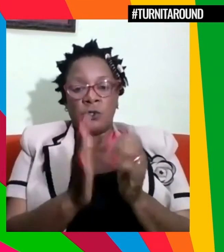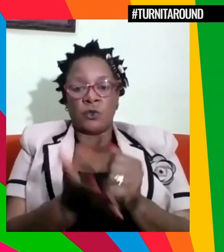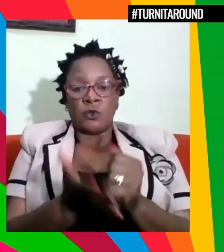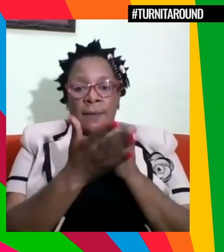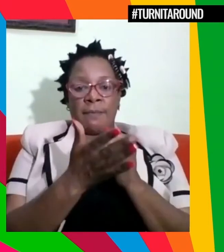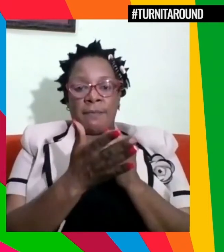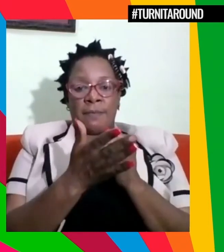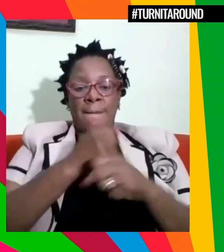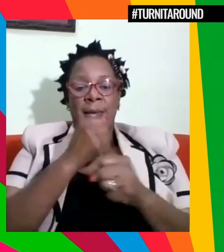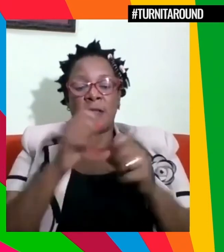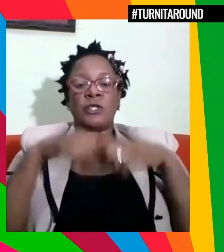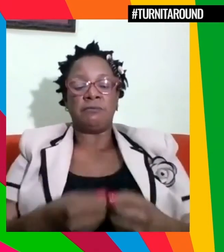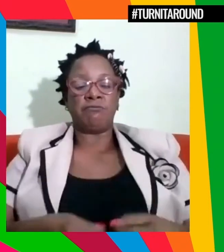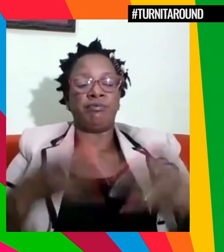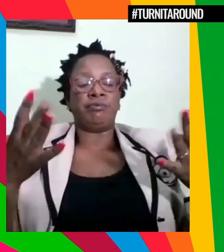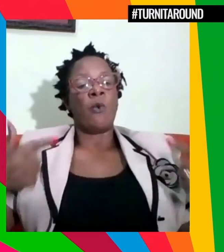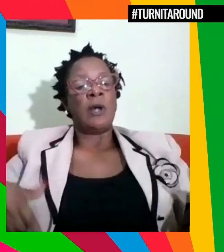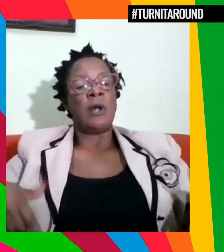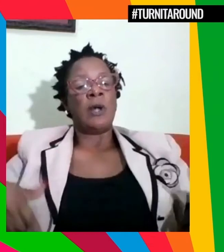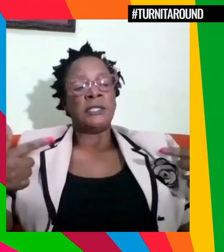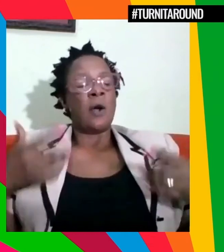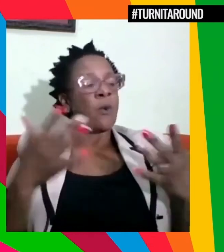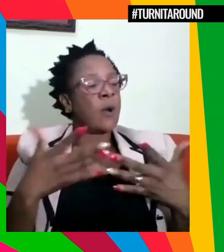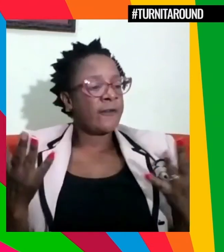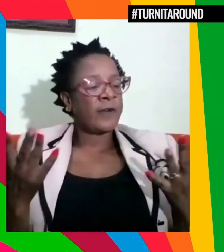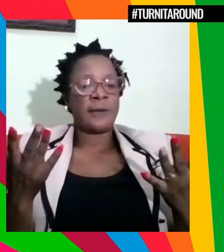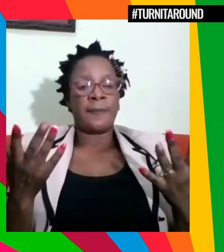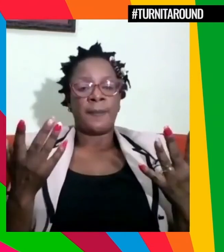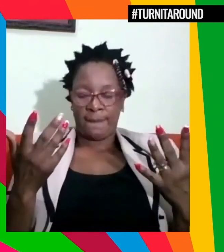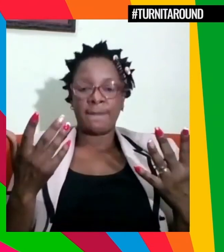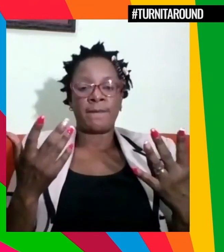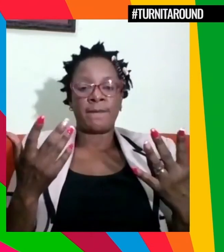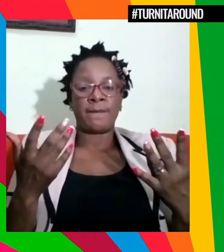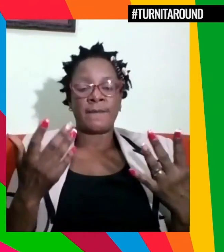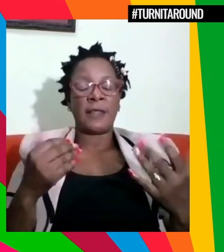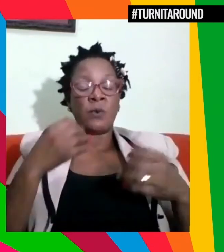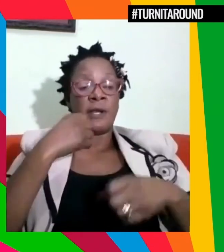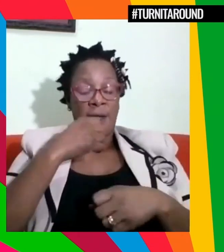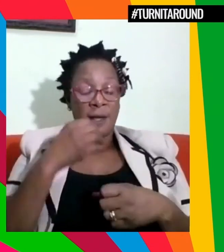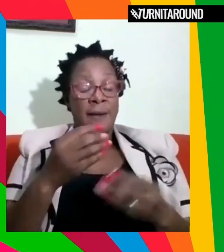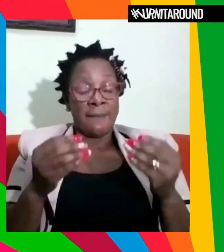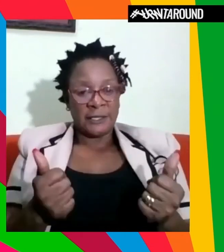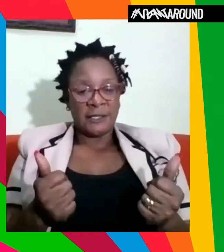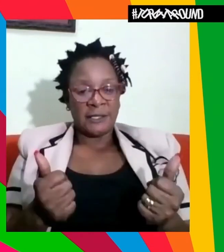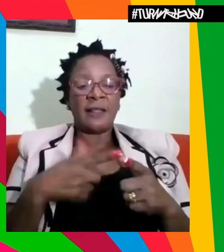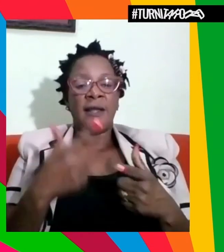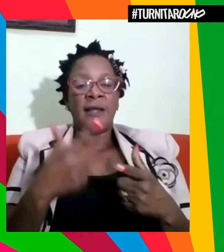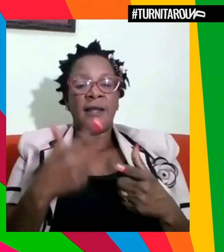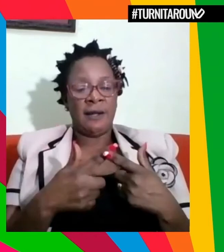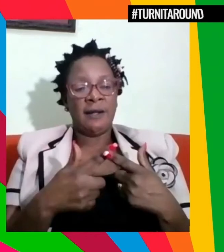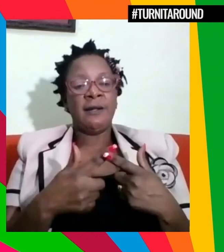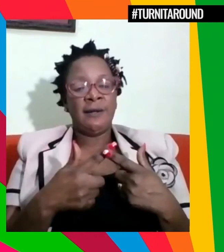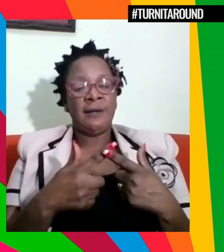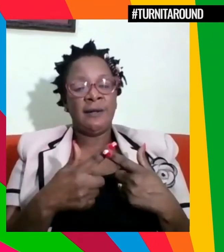con diferentes elementos, que pueden ser prótesis, sillas de ruedas,